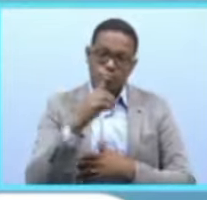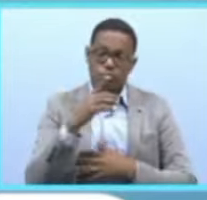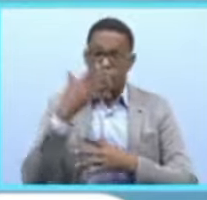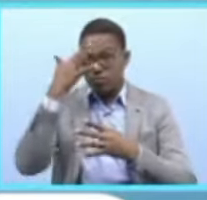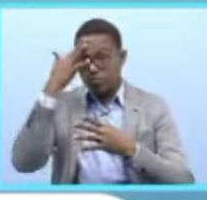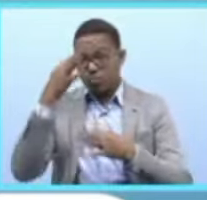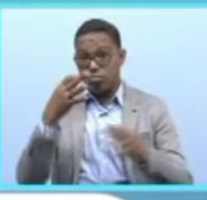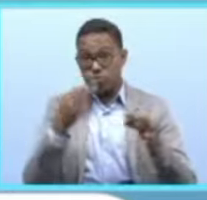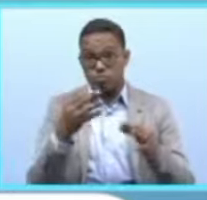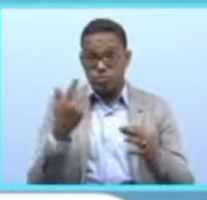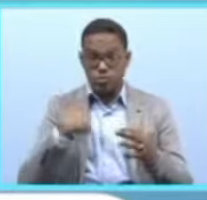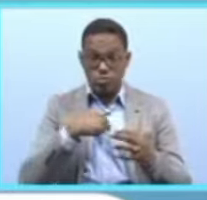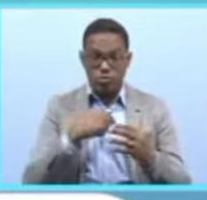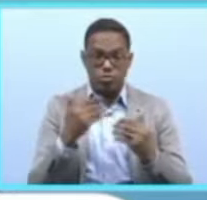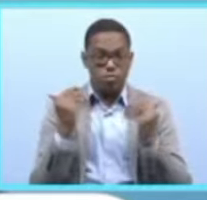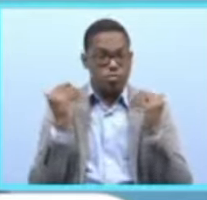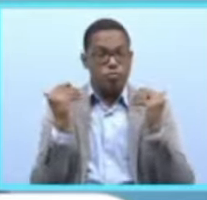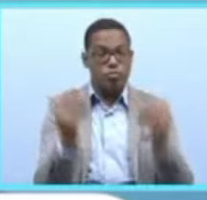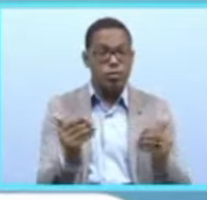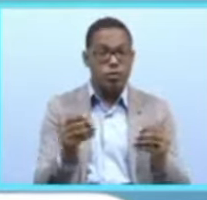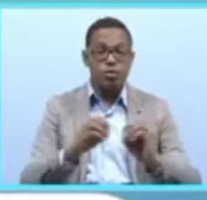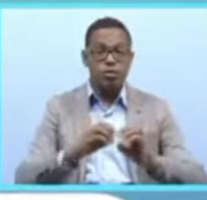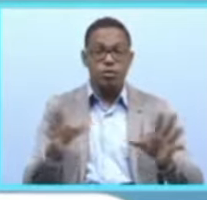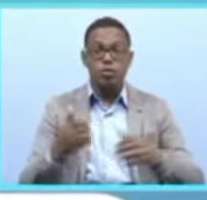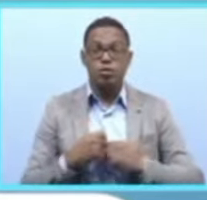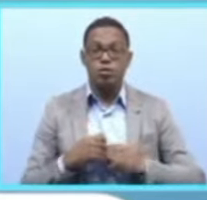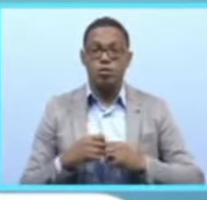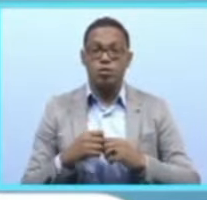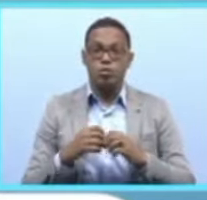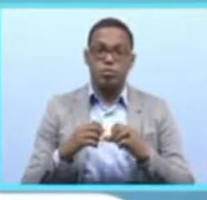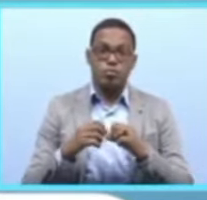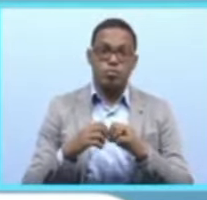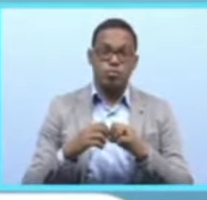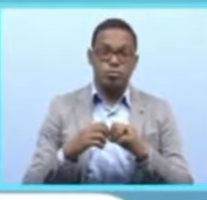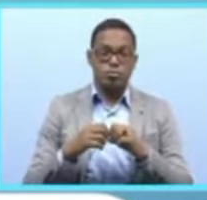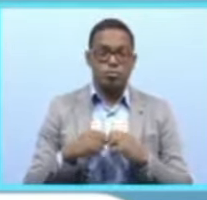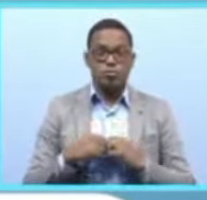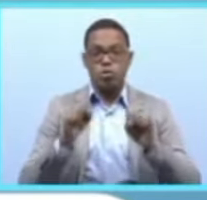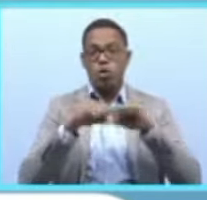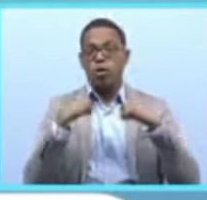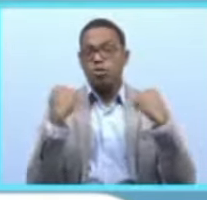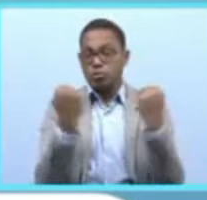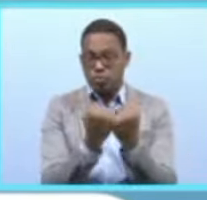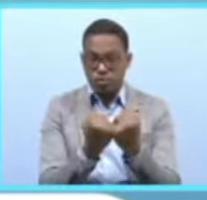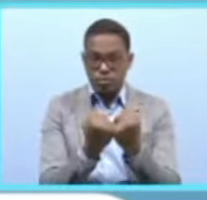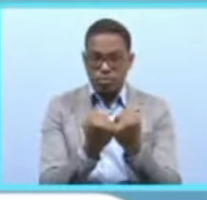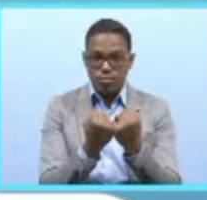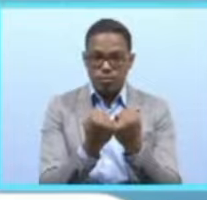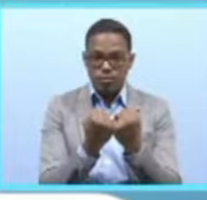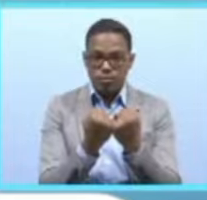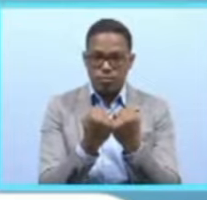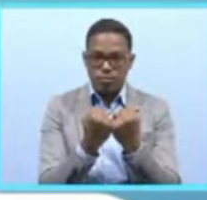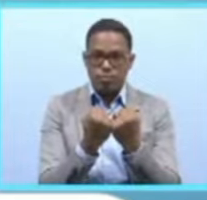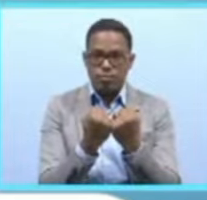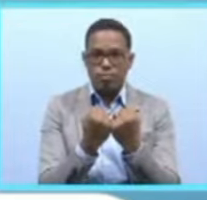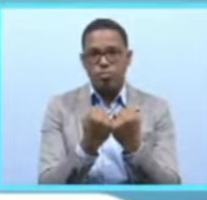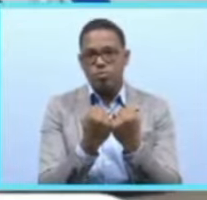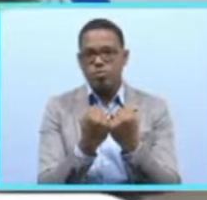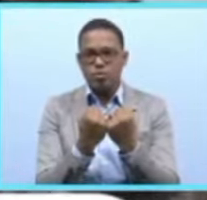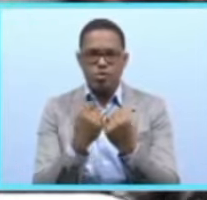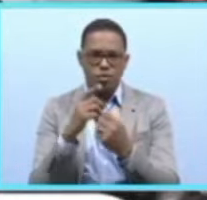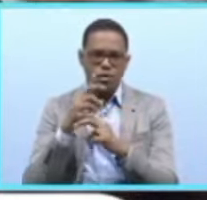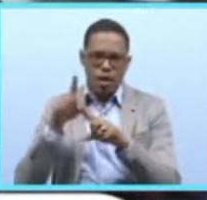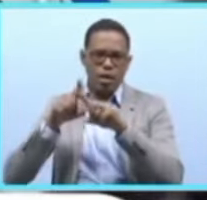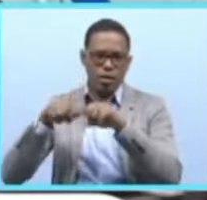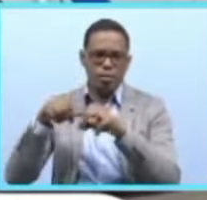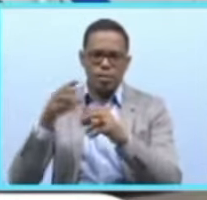nosotros tomemos como sindicato va a depender de la decisión que el Ministerio Público asuma.